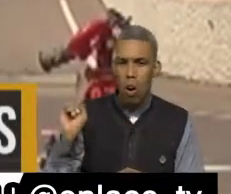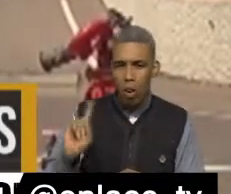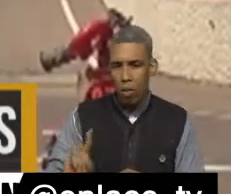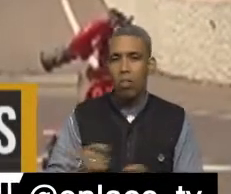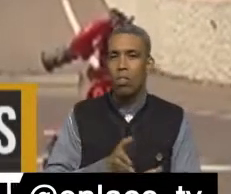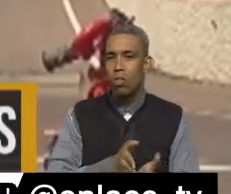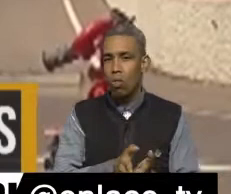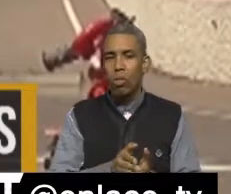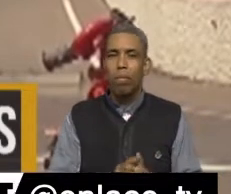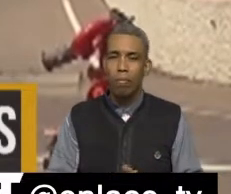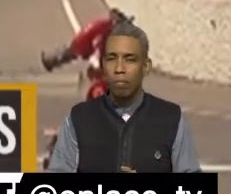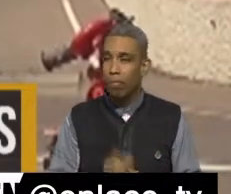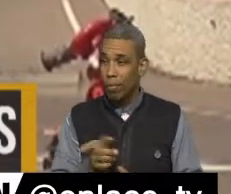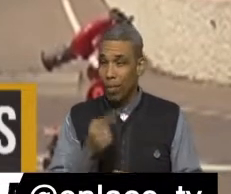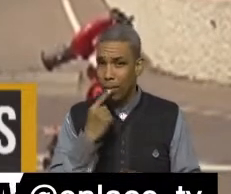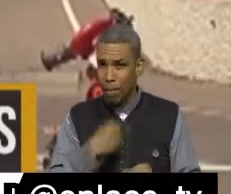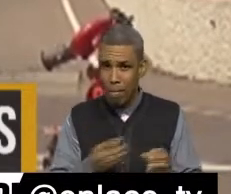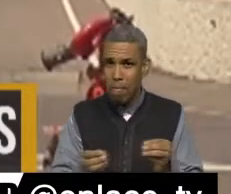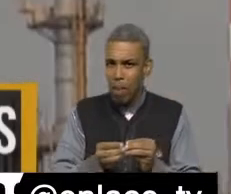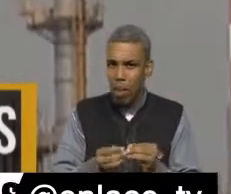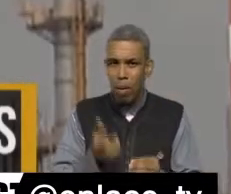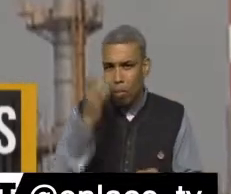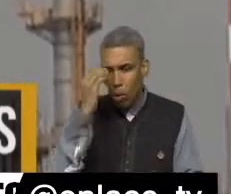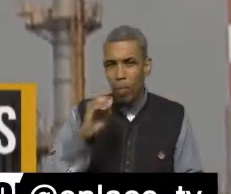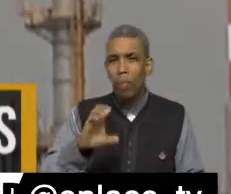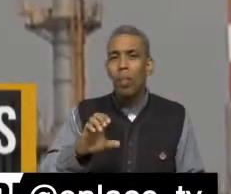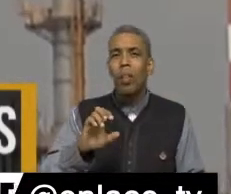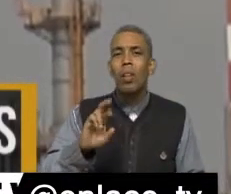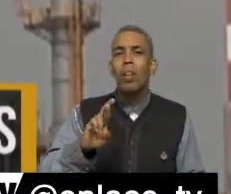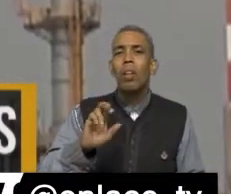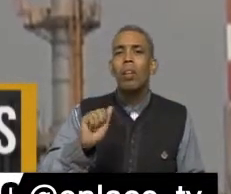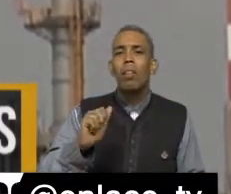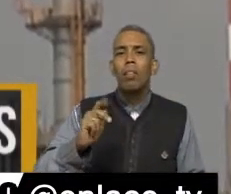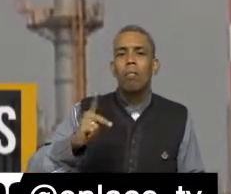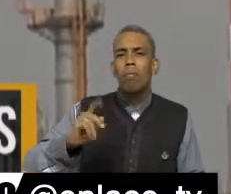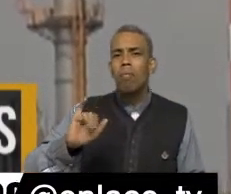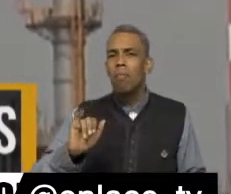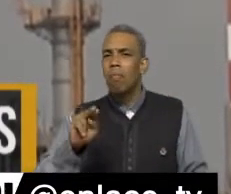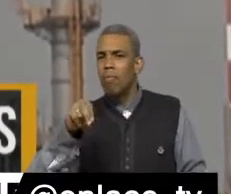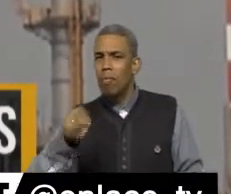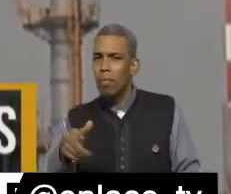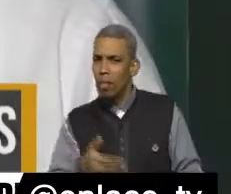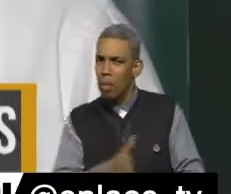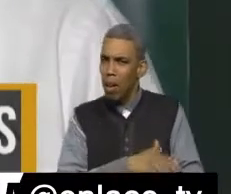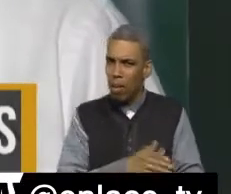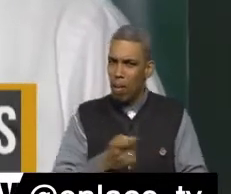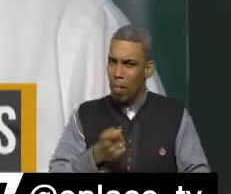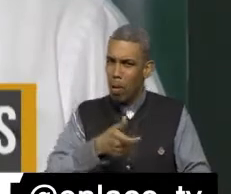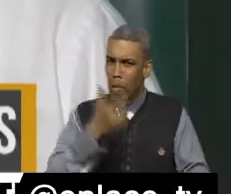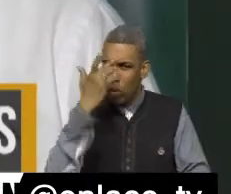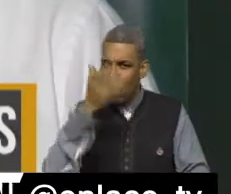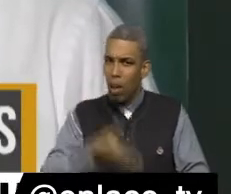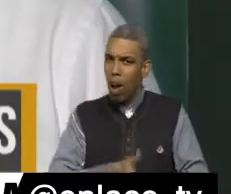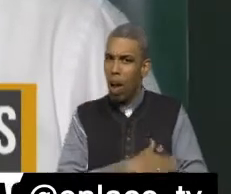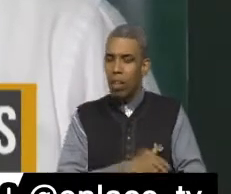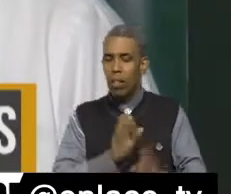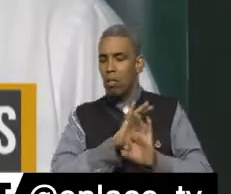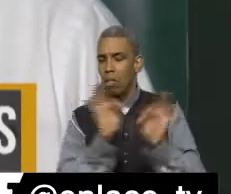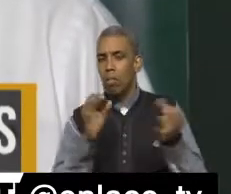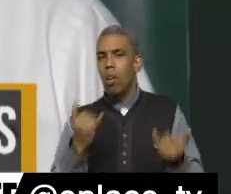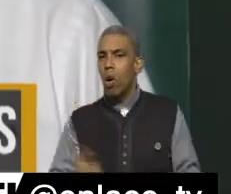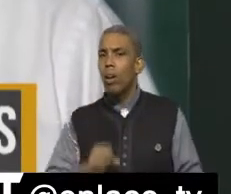Montoya explicó también el porqué de la inversión de la Kraken 4, la cual había sido descartada su reparación en principio. Se revisan toda la